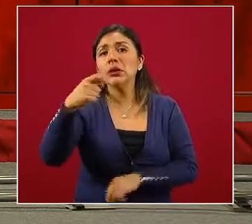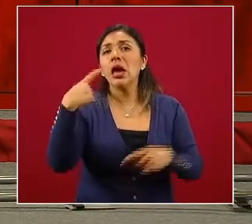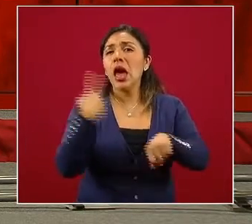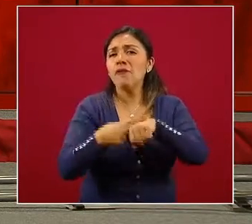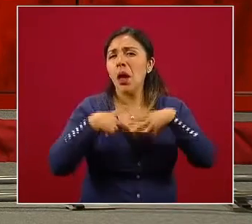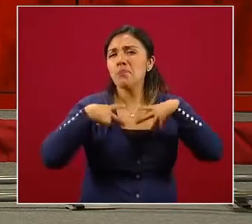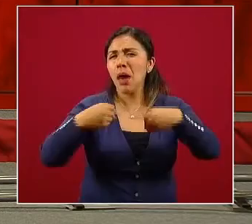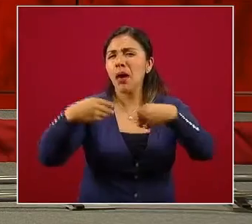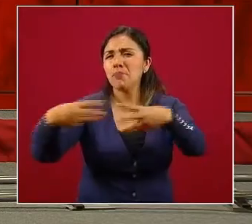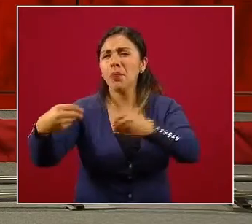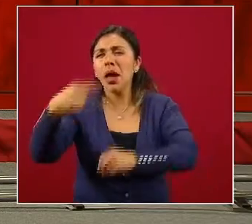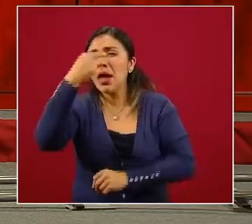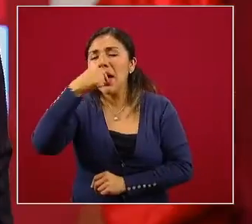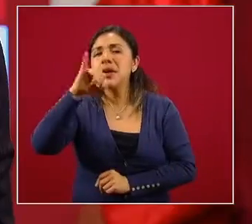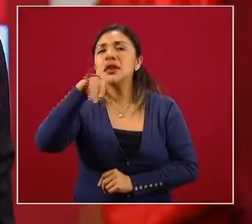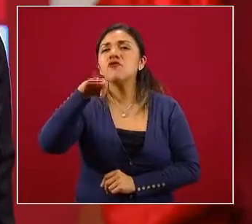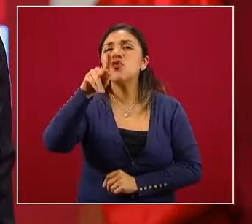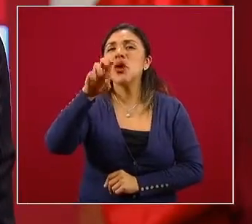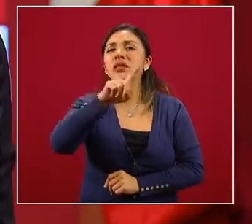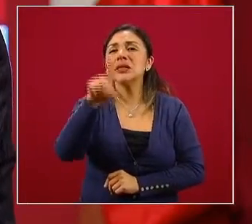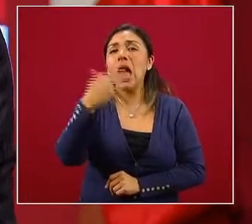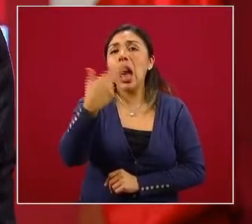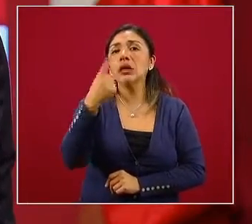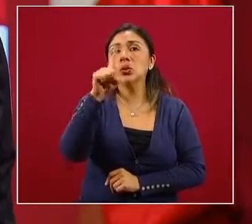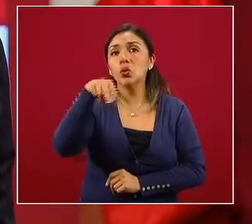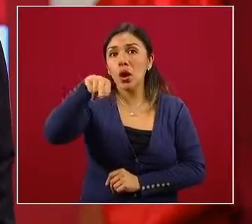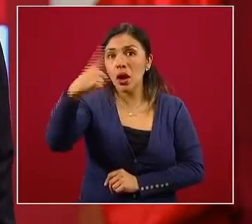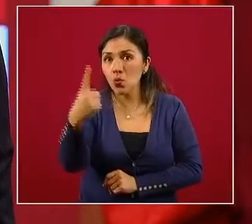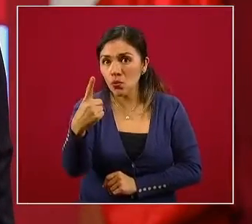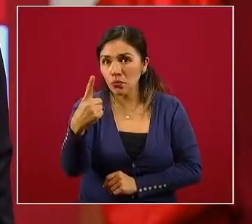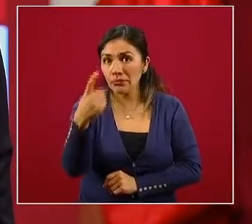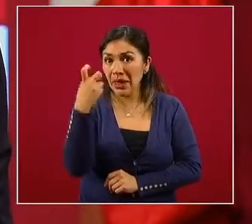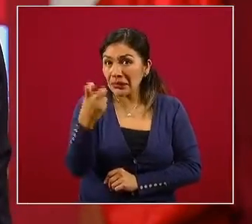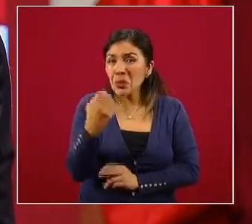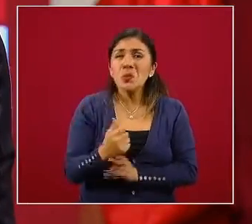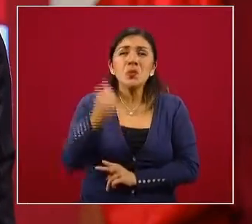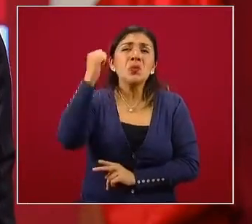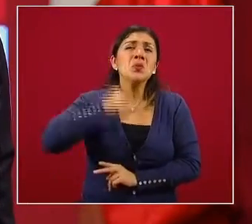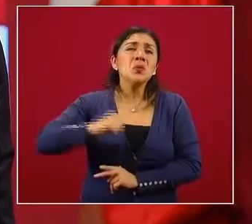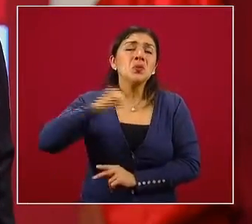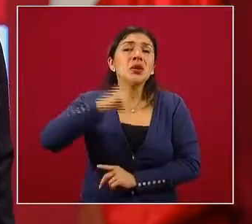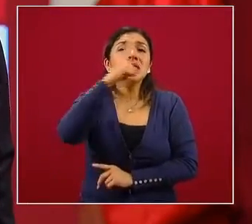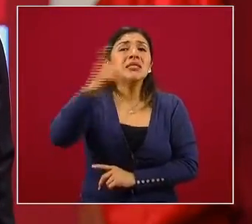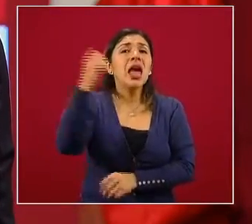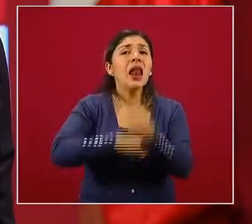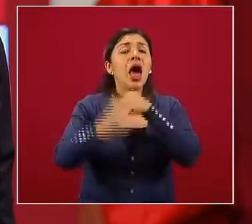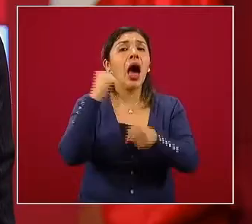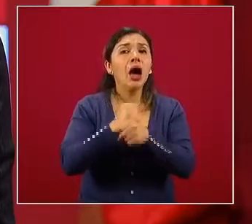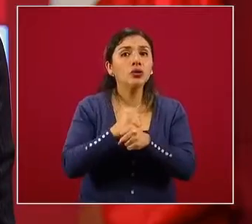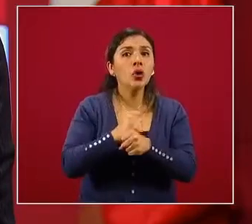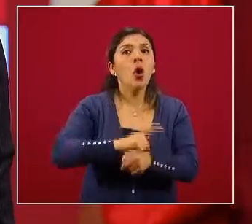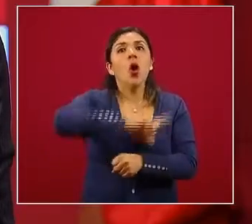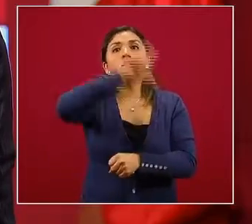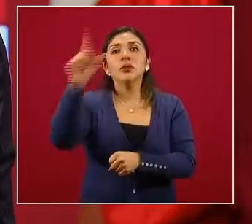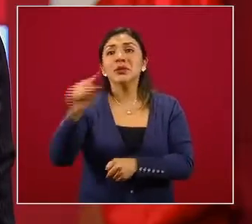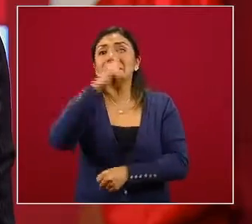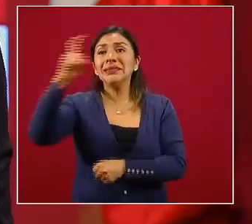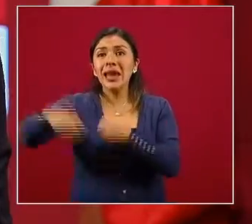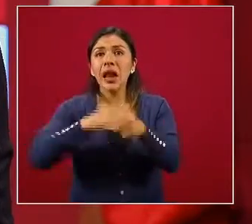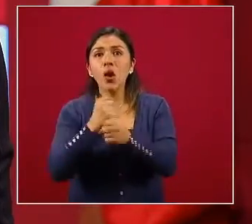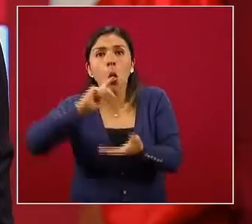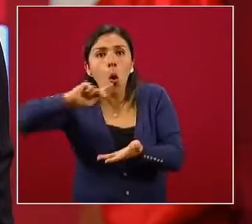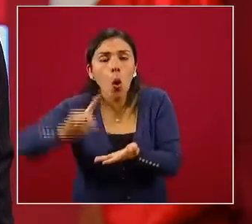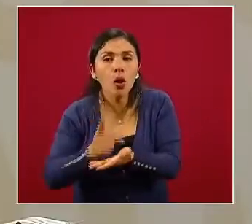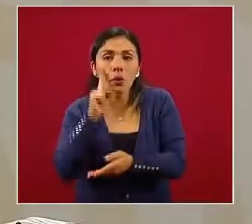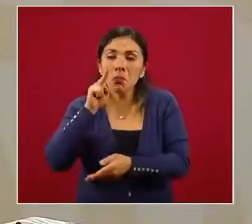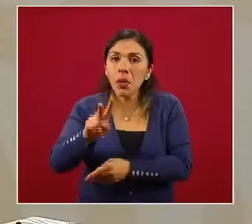de influenza de ese entonces, H1N1, por cierto, también. 100 años después el mundo experimenta una situación acaso